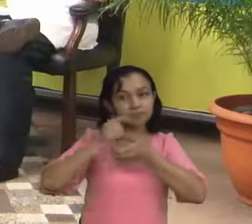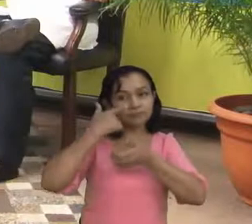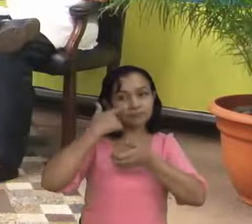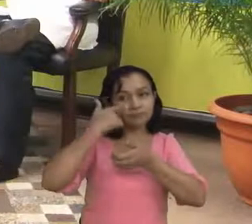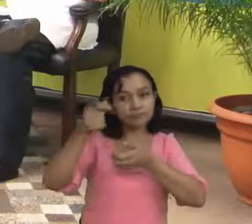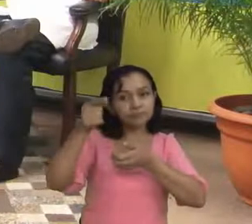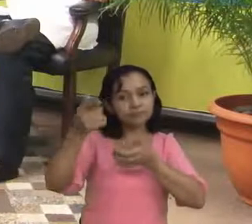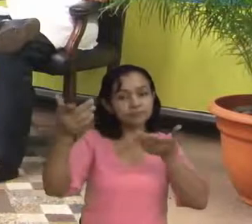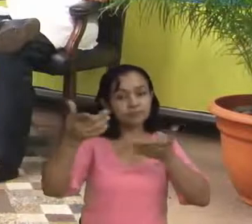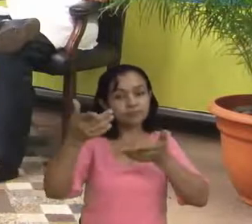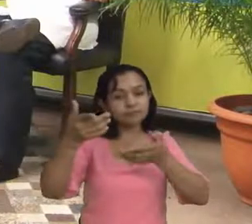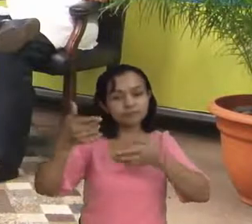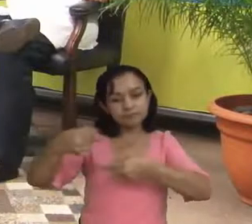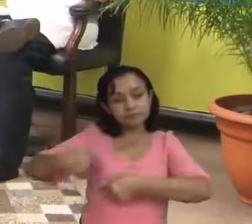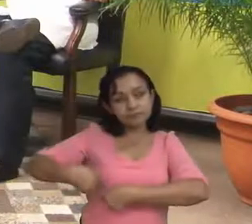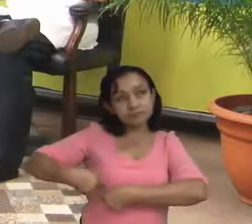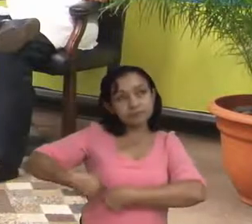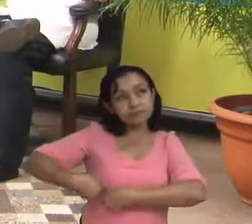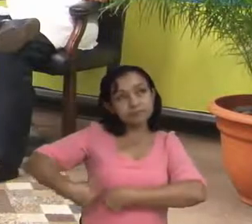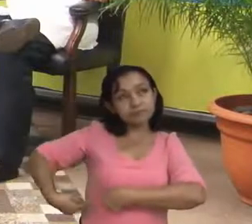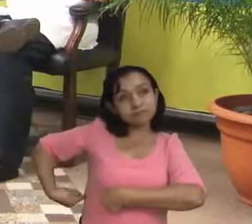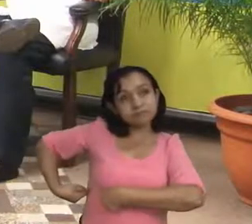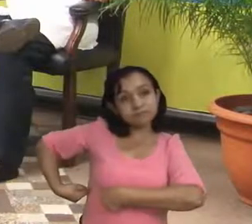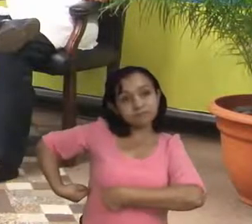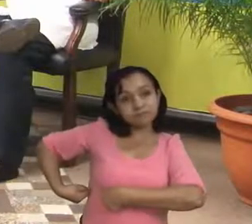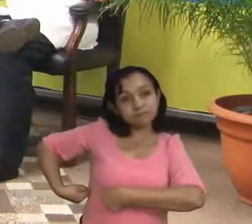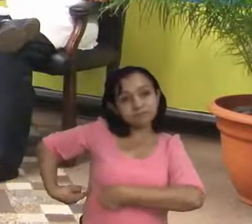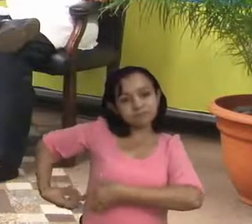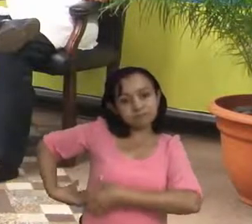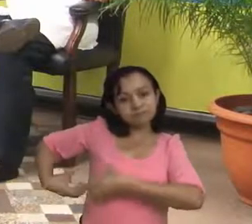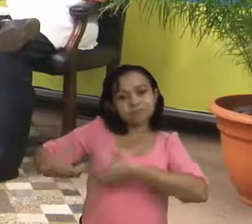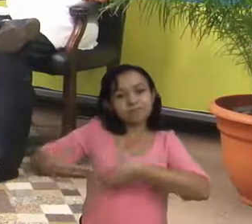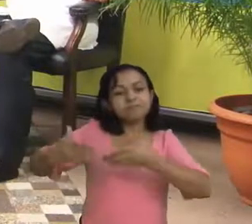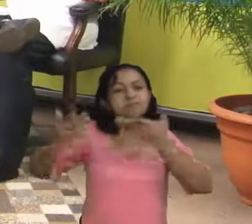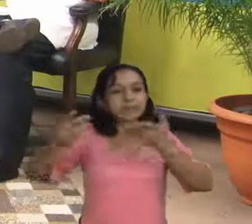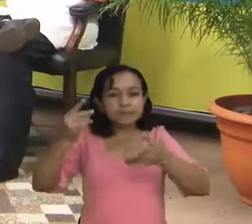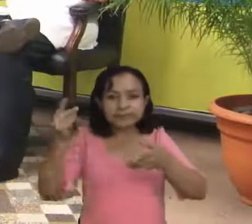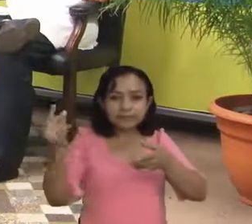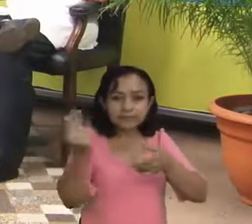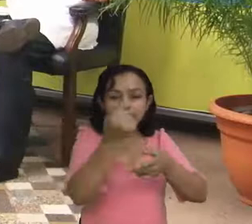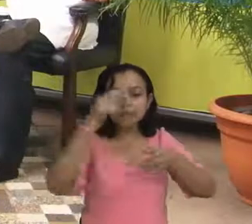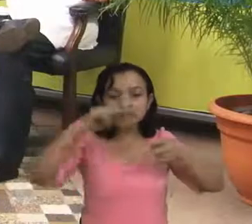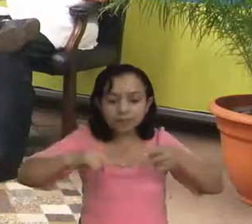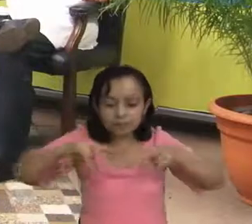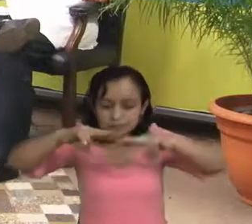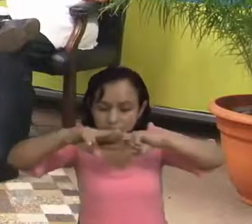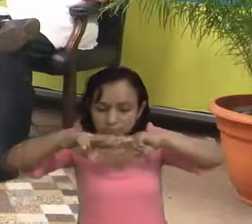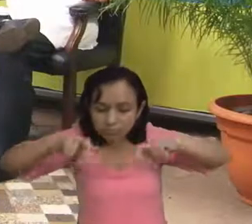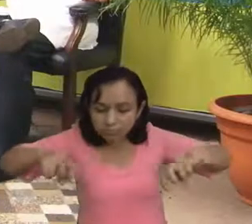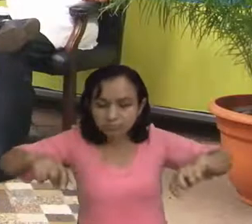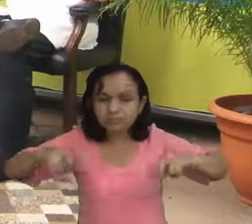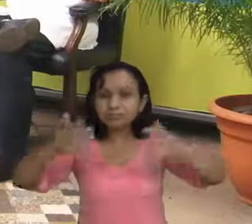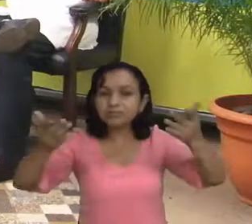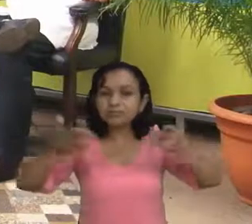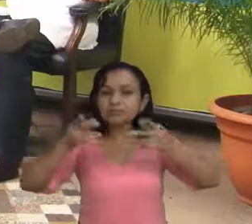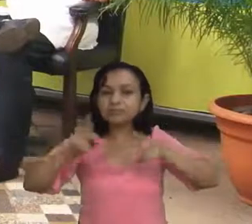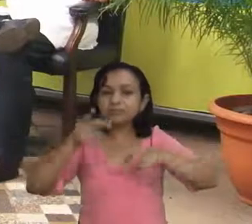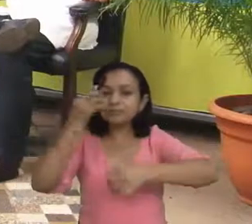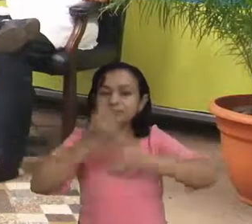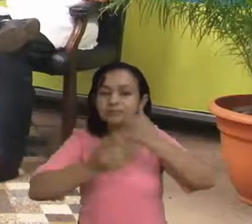cirugía abierta que realizan como una respuesta inmediata para atender al paciente con esta